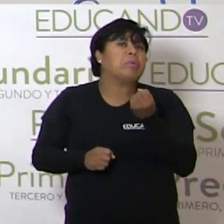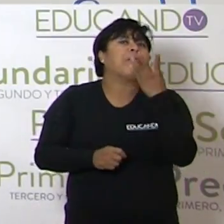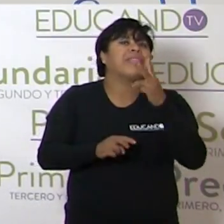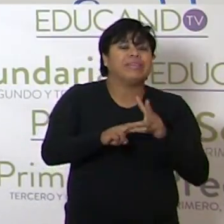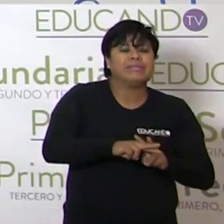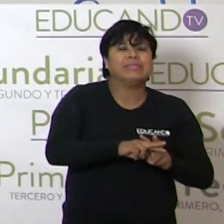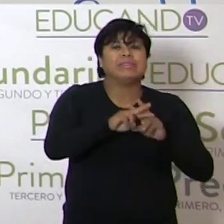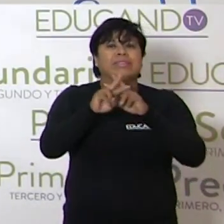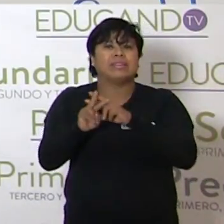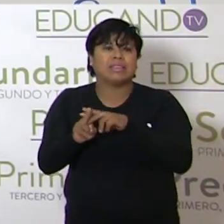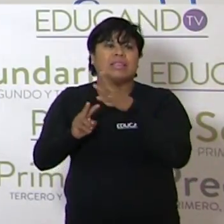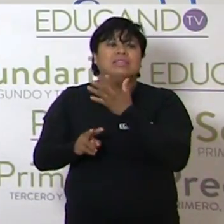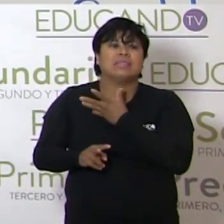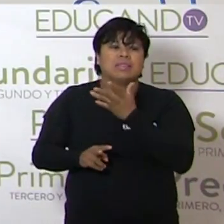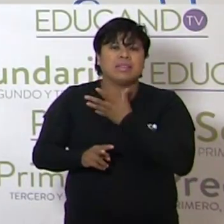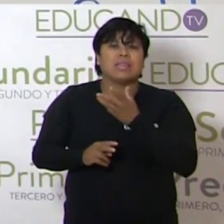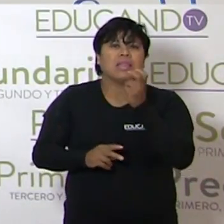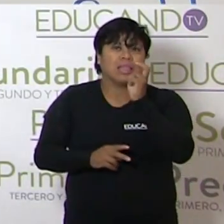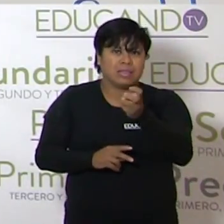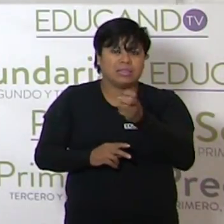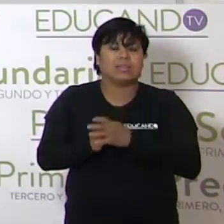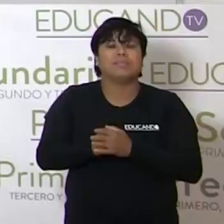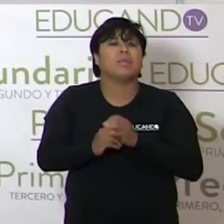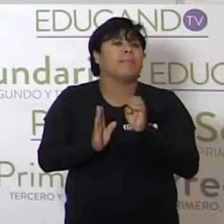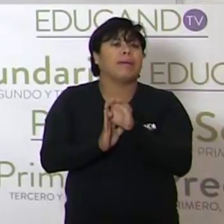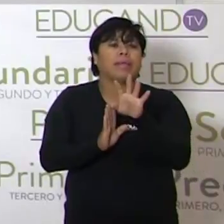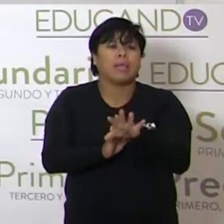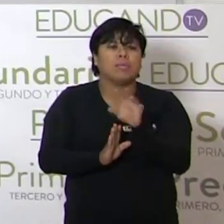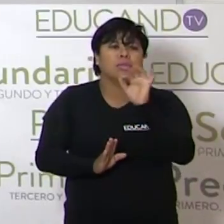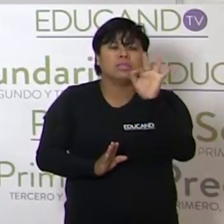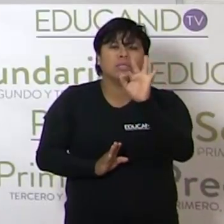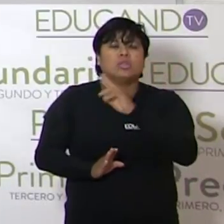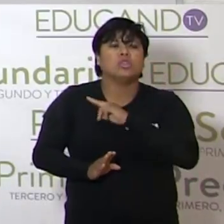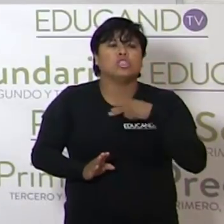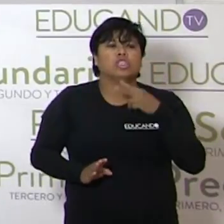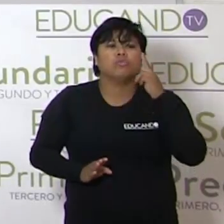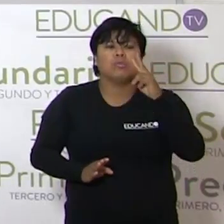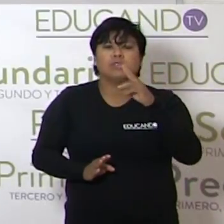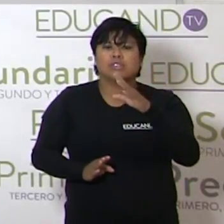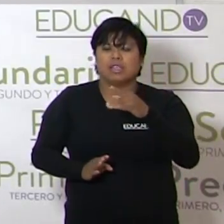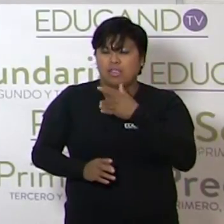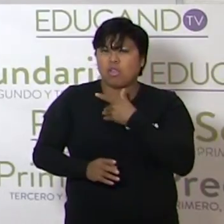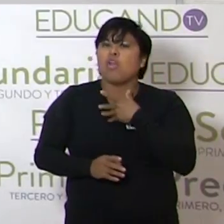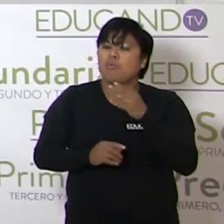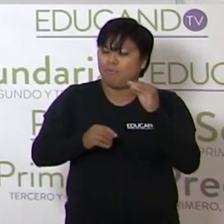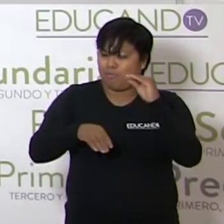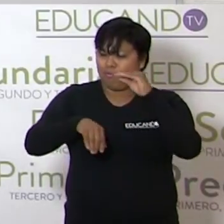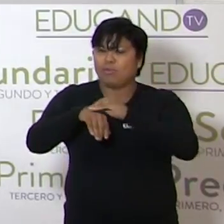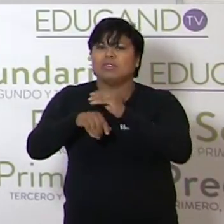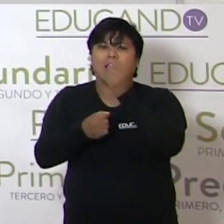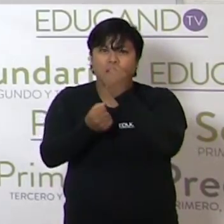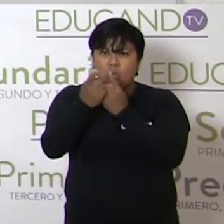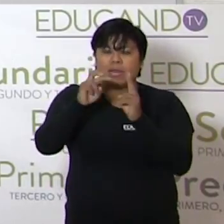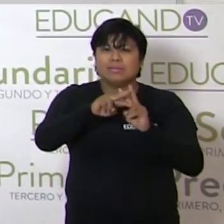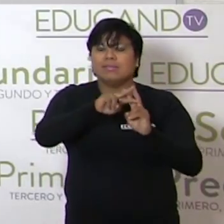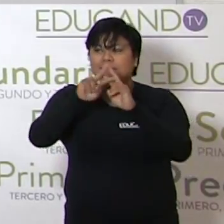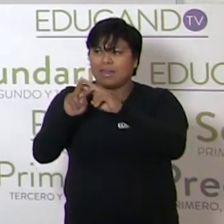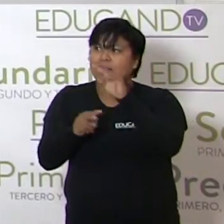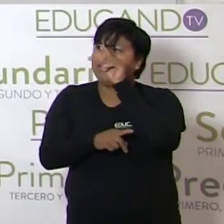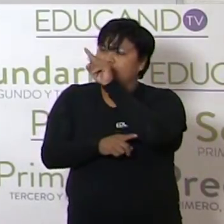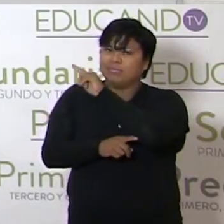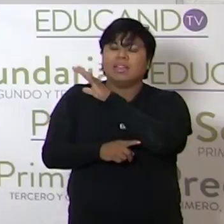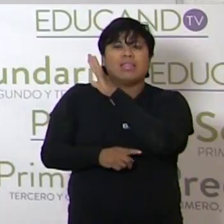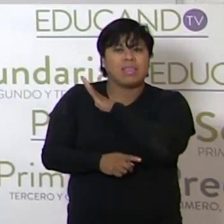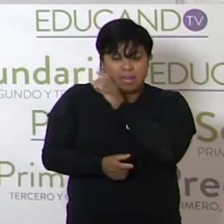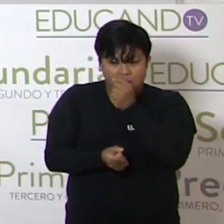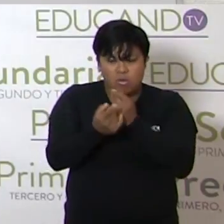estrellitas merece cada una de estas aplicaciones. En este caso, si nos damos cuenta, aquí puse algunas estrellitas que aparecen también en estos juegos,